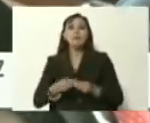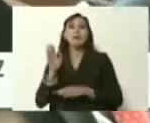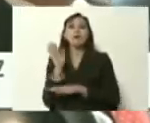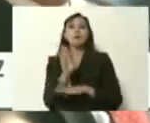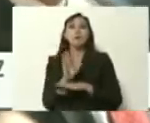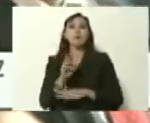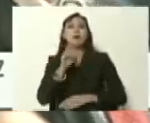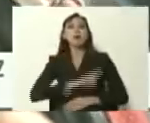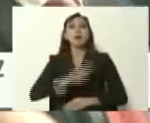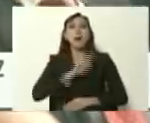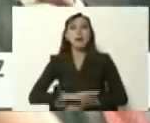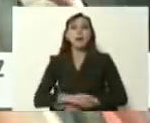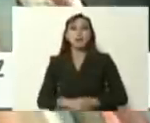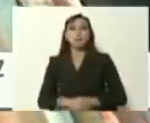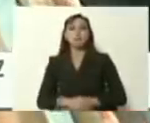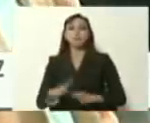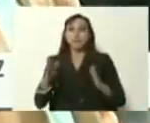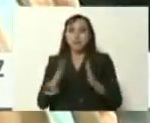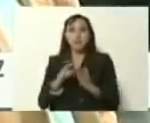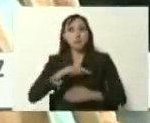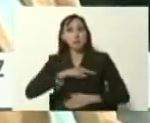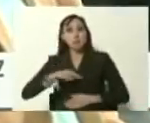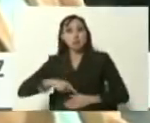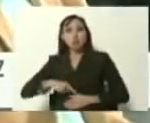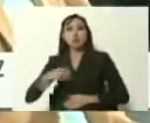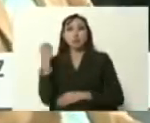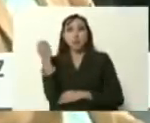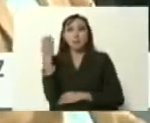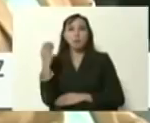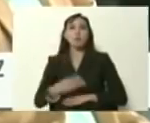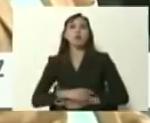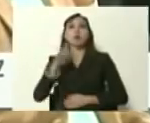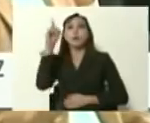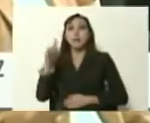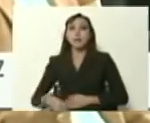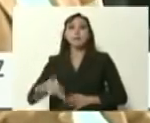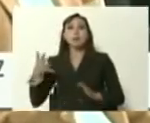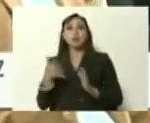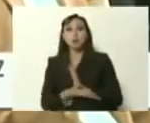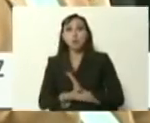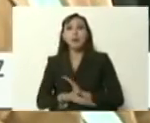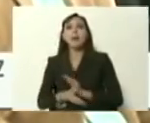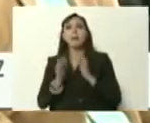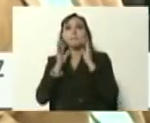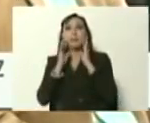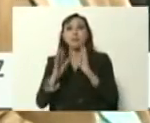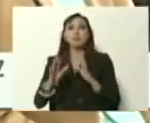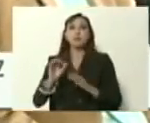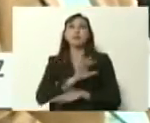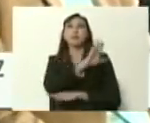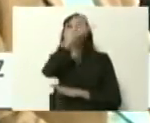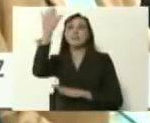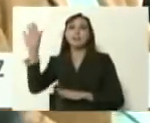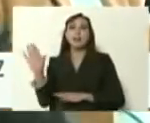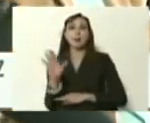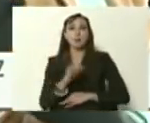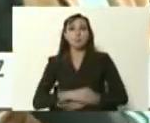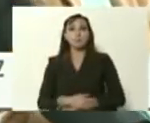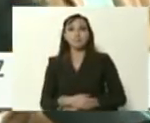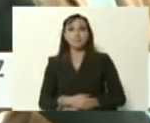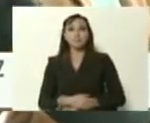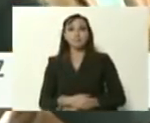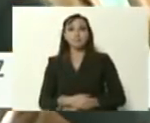religión santa que profesamos, fuente profusa de las bendiciones del cielo.